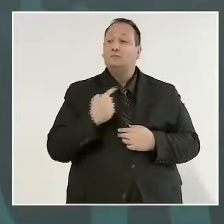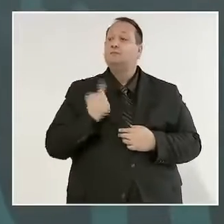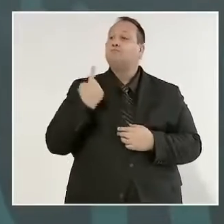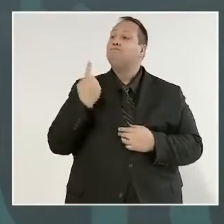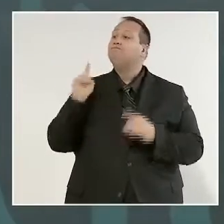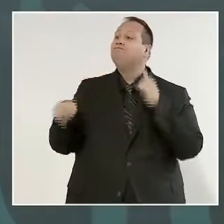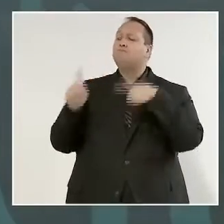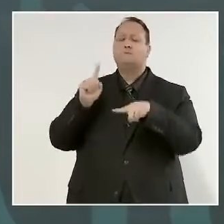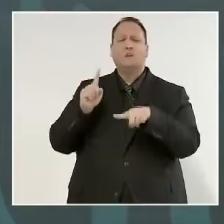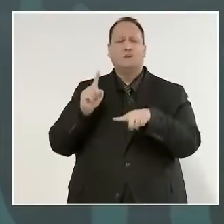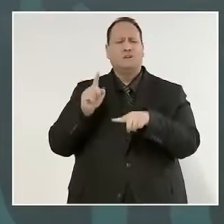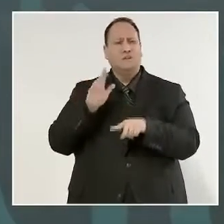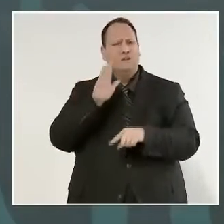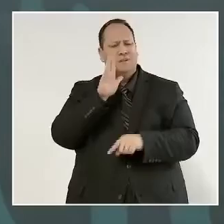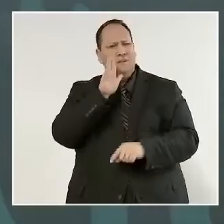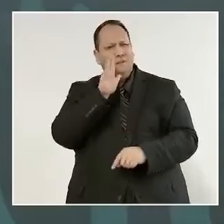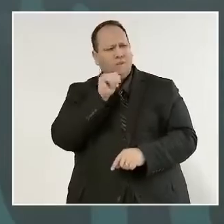absoluto.